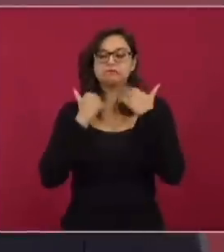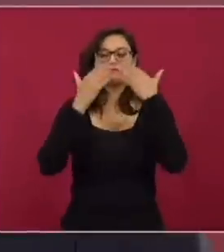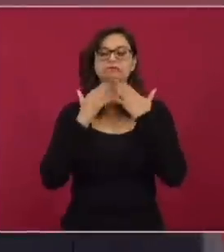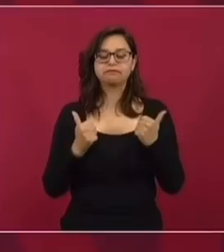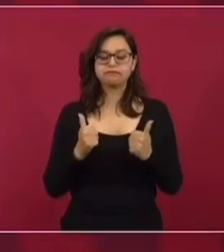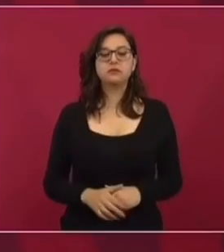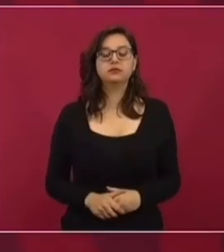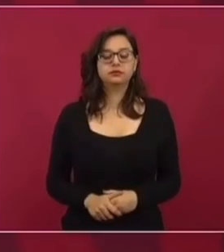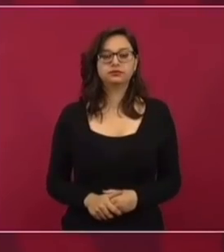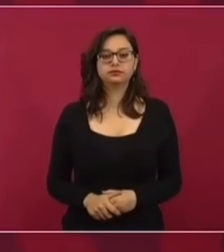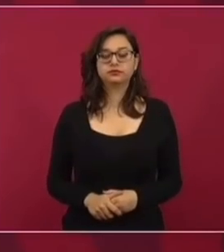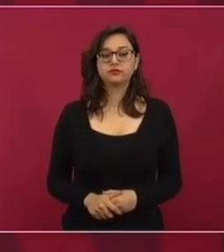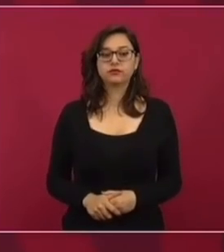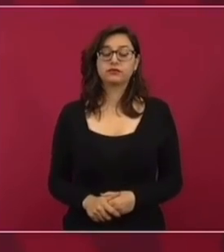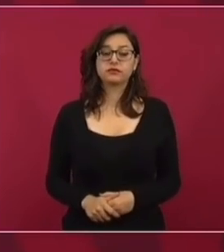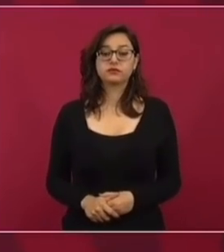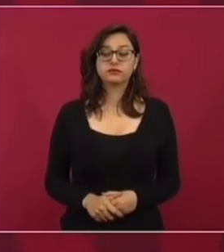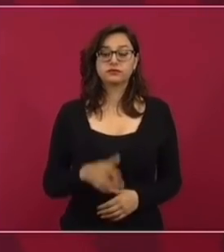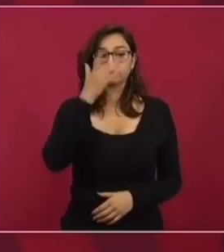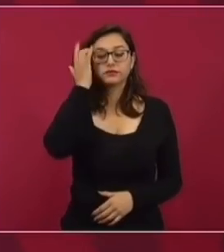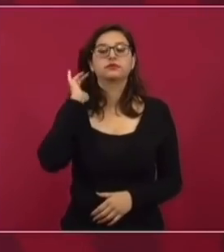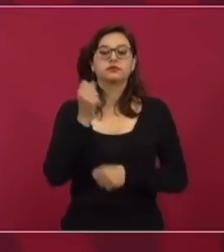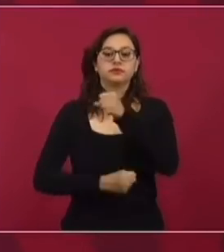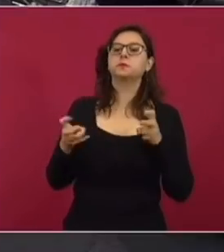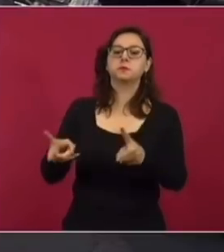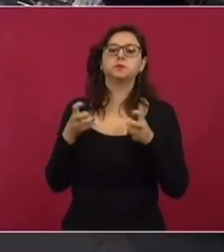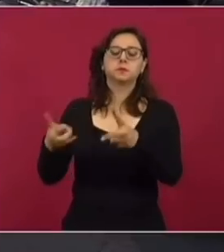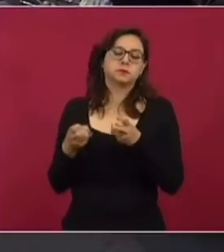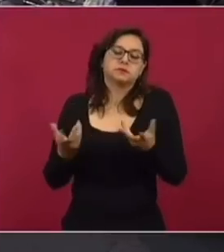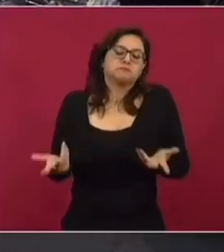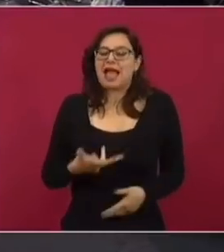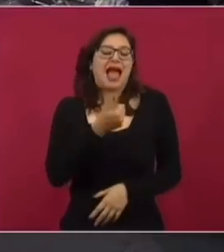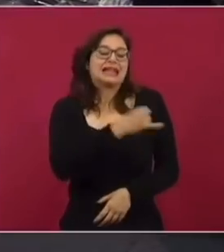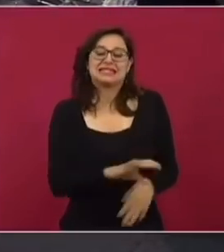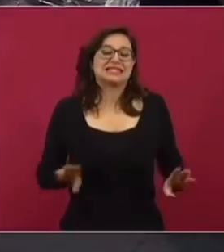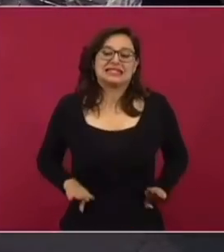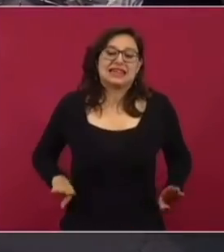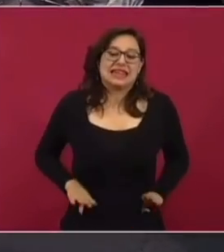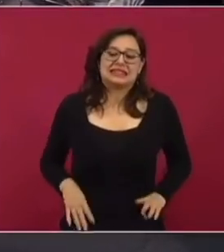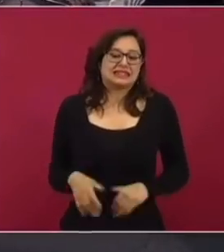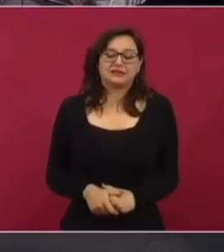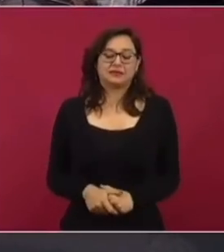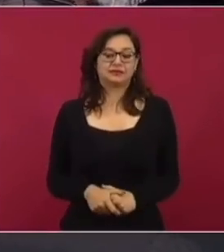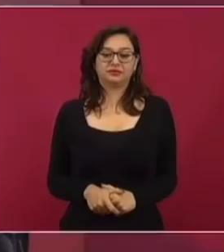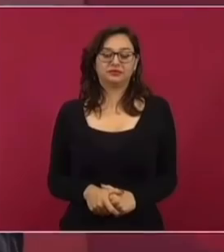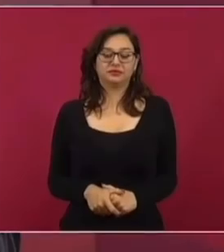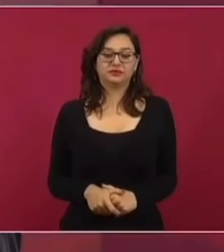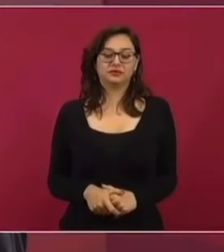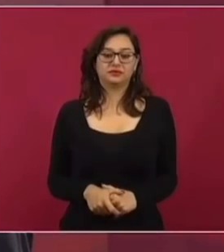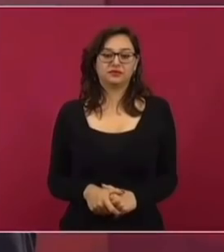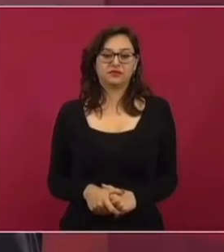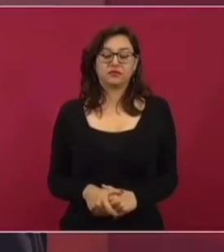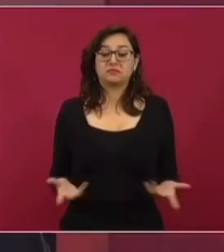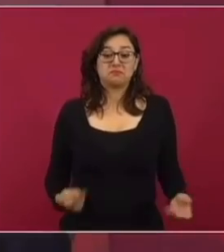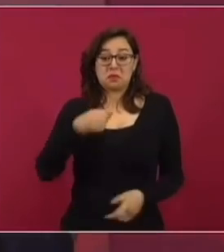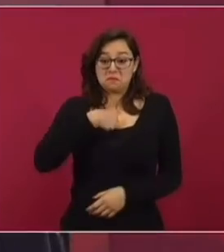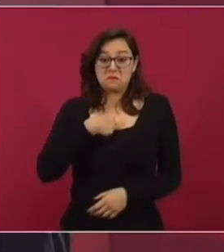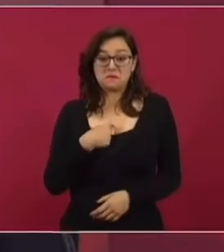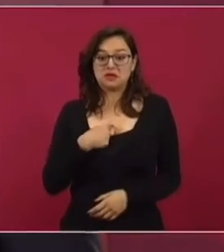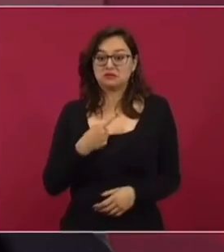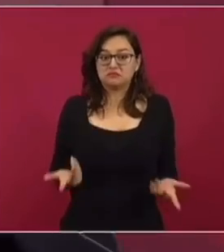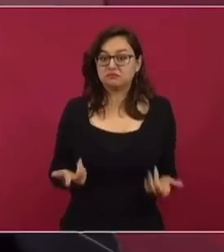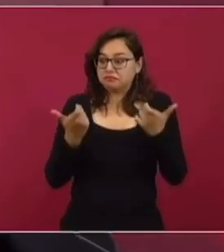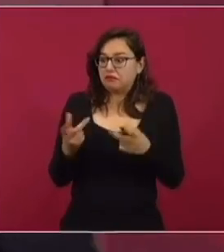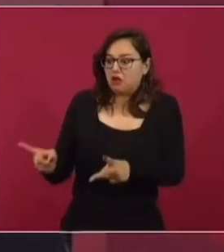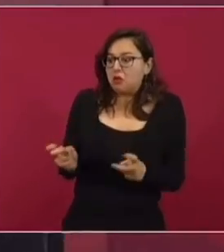moral y se han dedicado a robar, a saquear. A mí no me importa el dinero, nunca me ha importado el dinero,